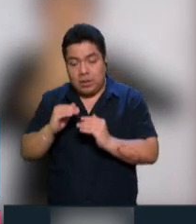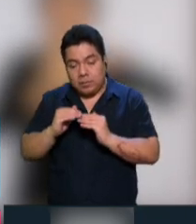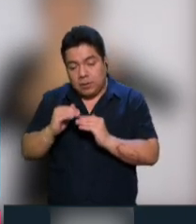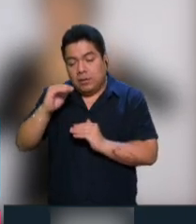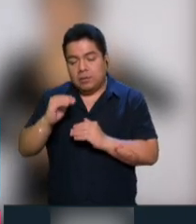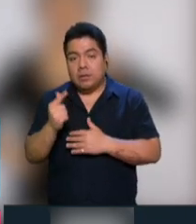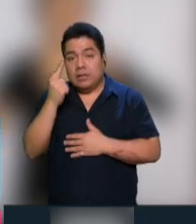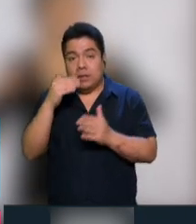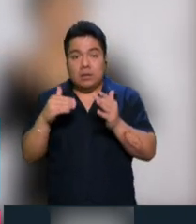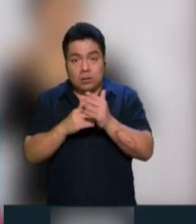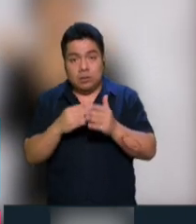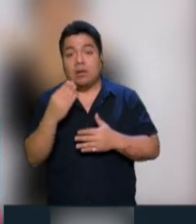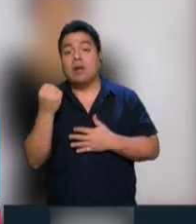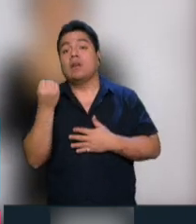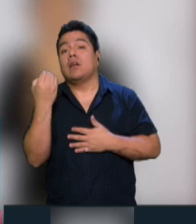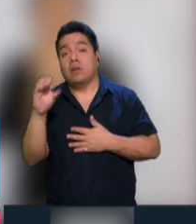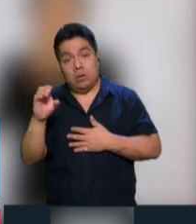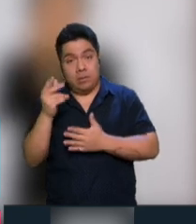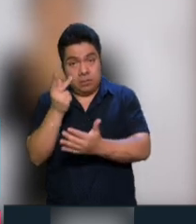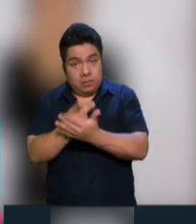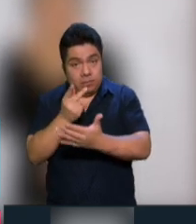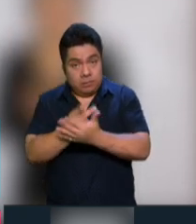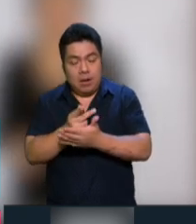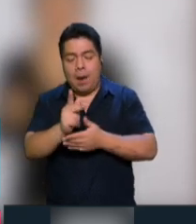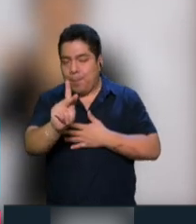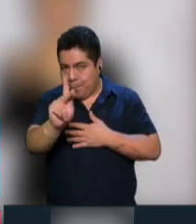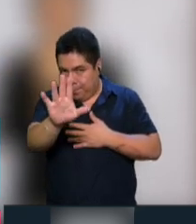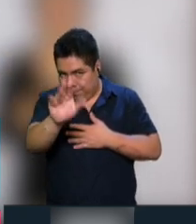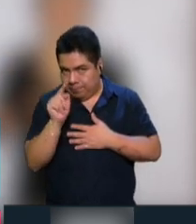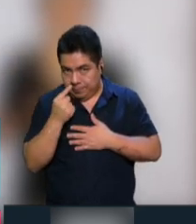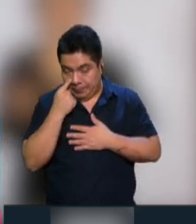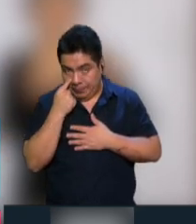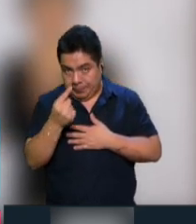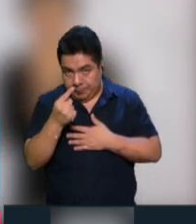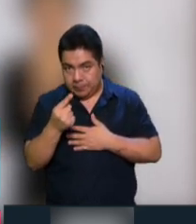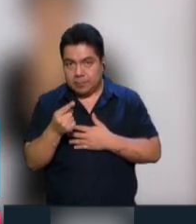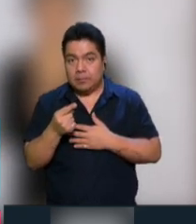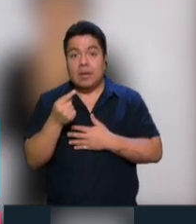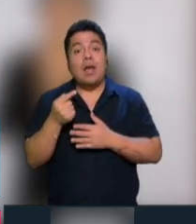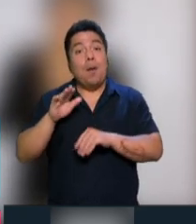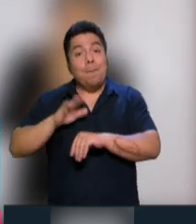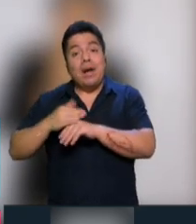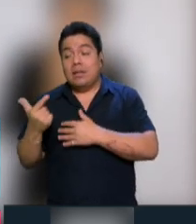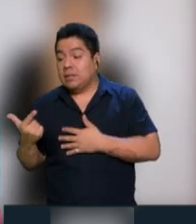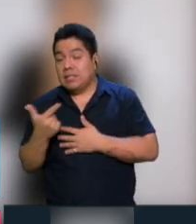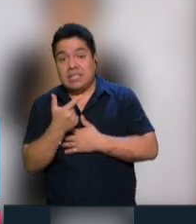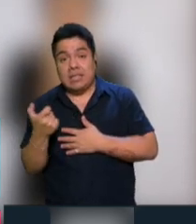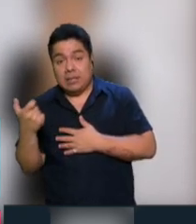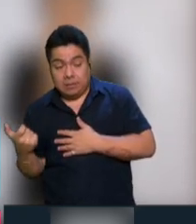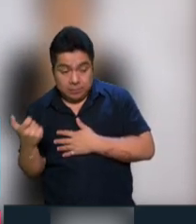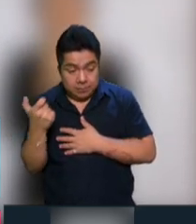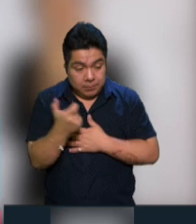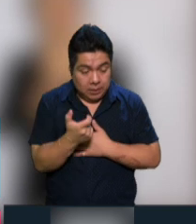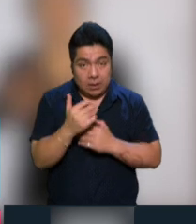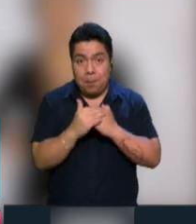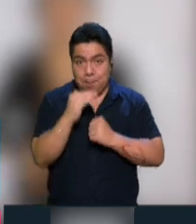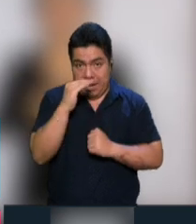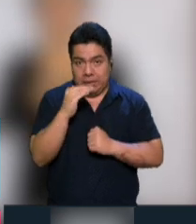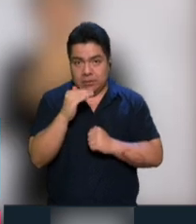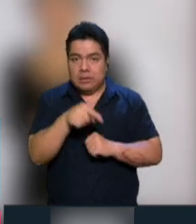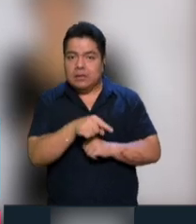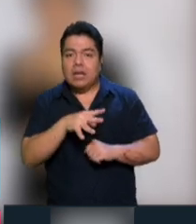a 1.900 pesos. Pero además se va a dar 700